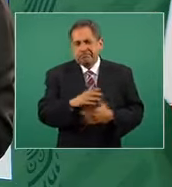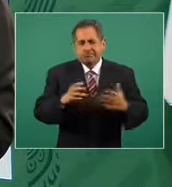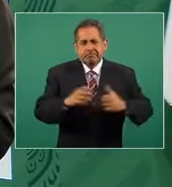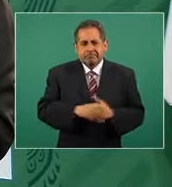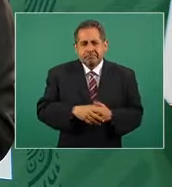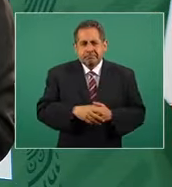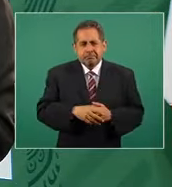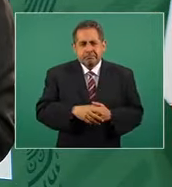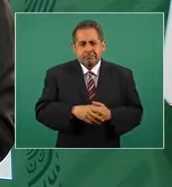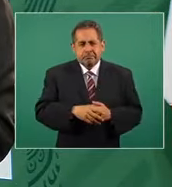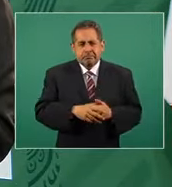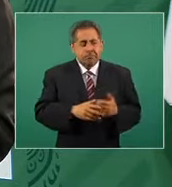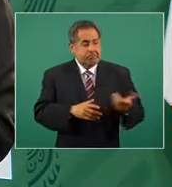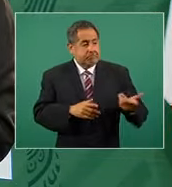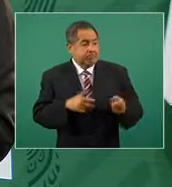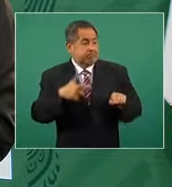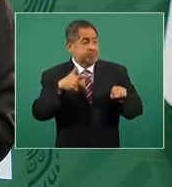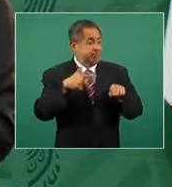son vacunas,